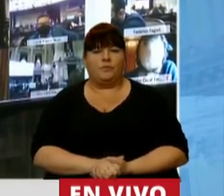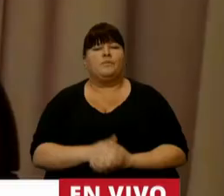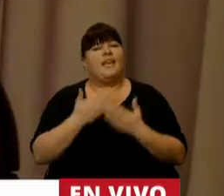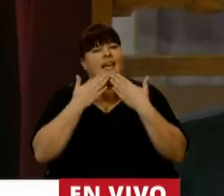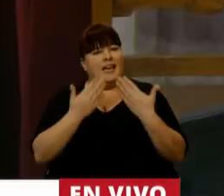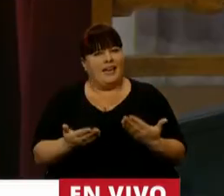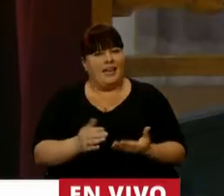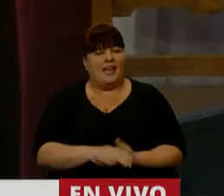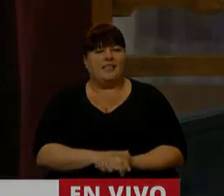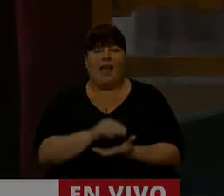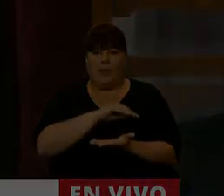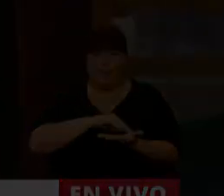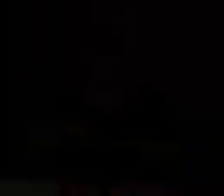Gracias, diputada.